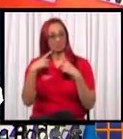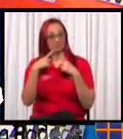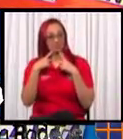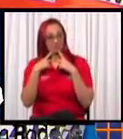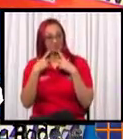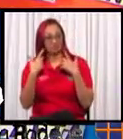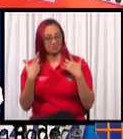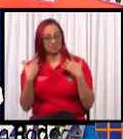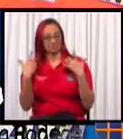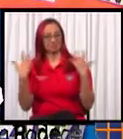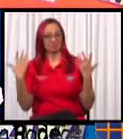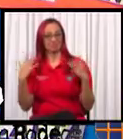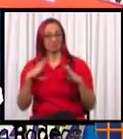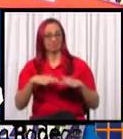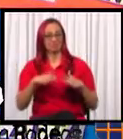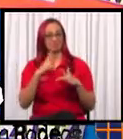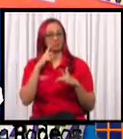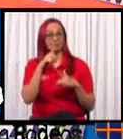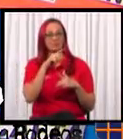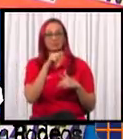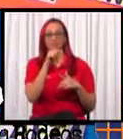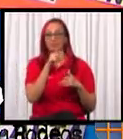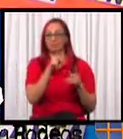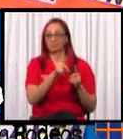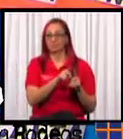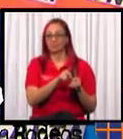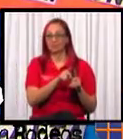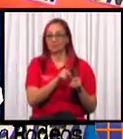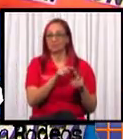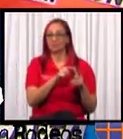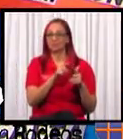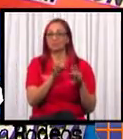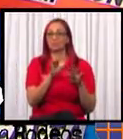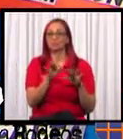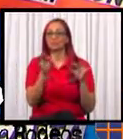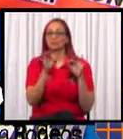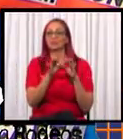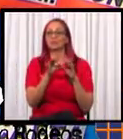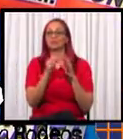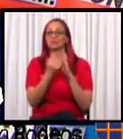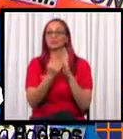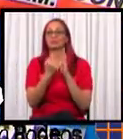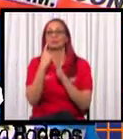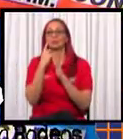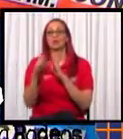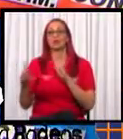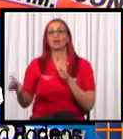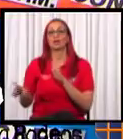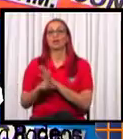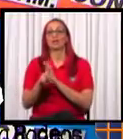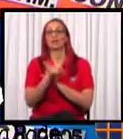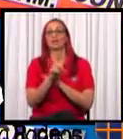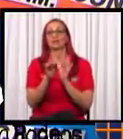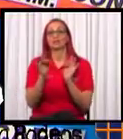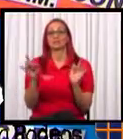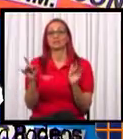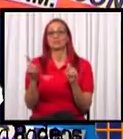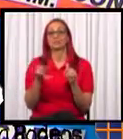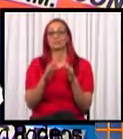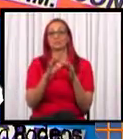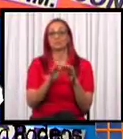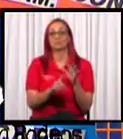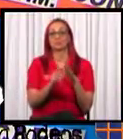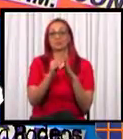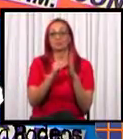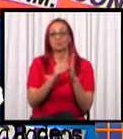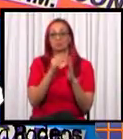desabasto, para que esto no ocurra. Es importante mencionar que por ley ese desabasto en primera instancia lo hace el Consejo Nacional